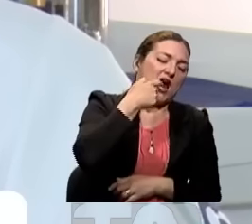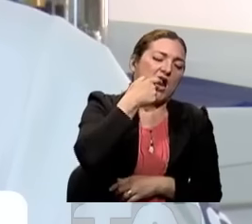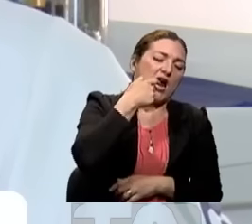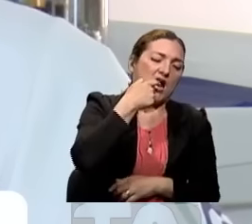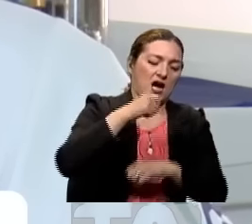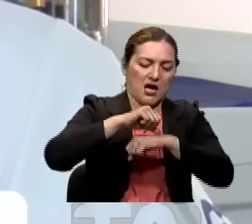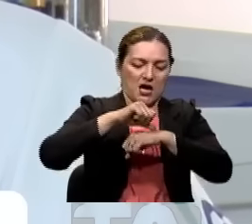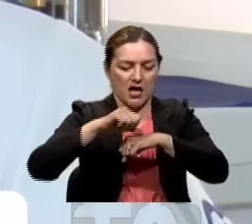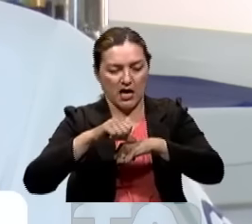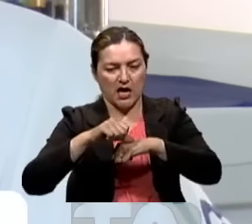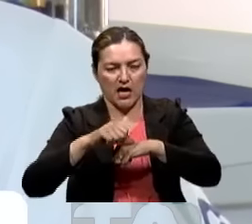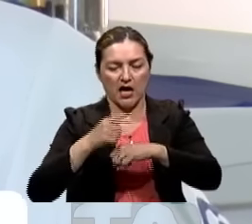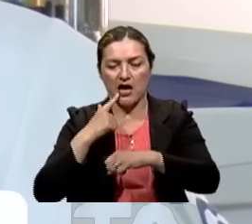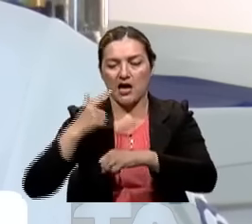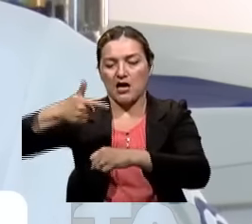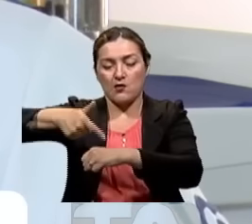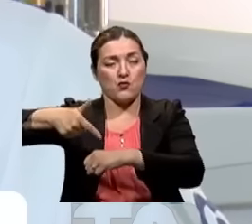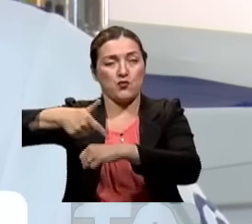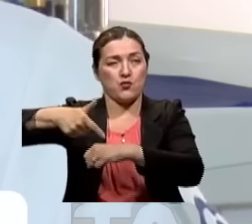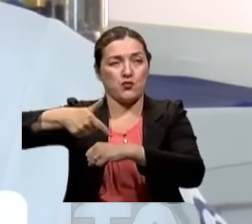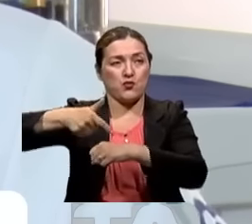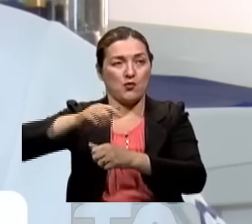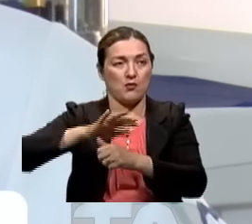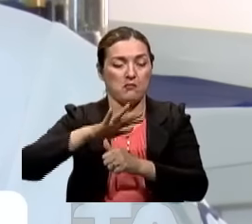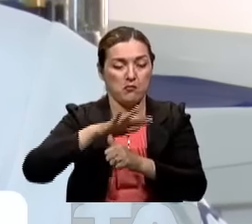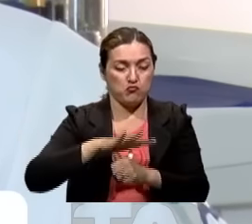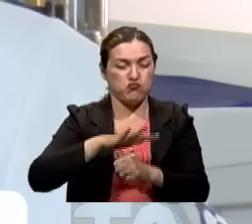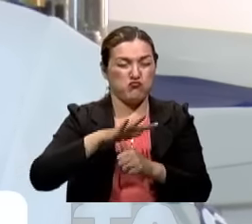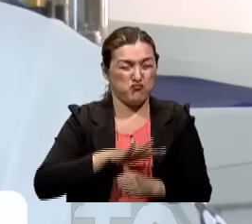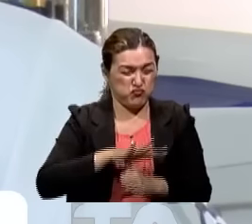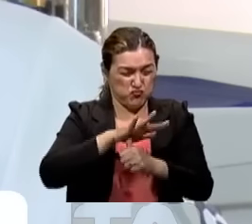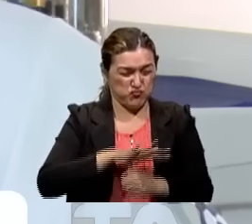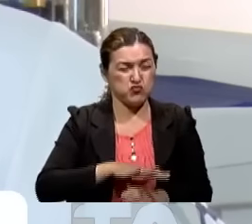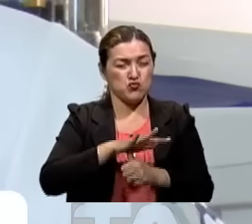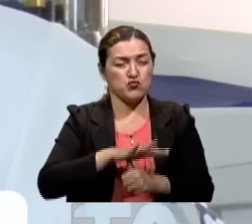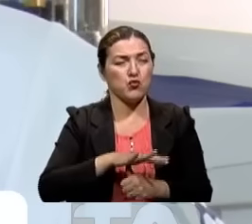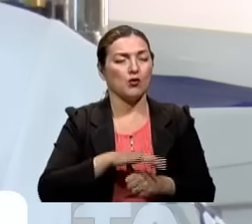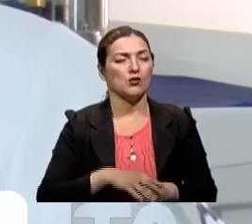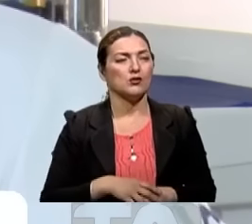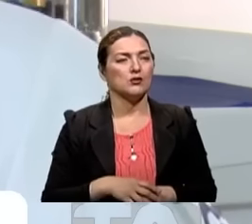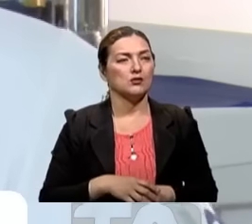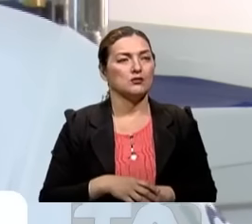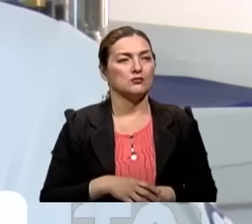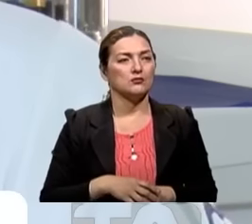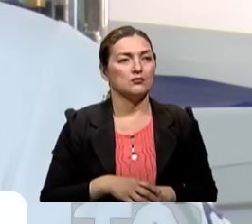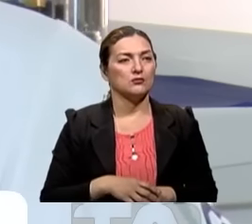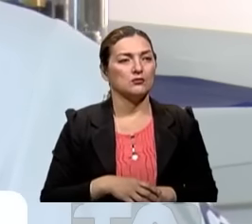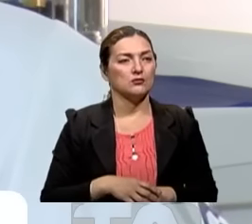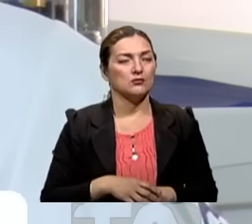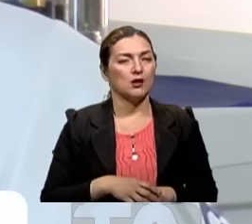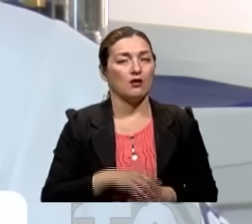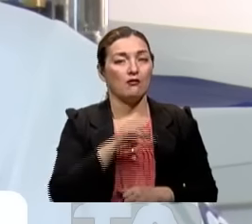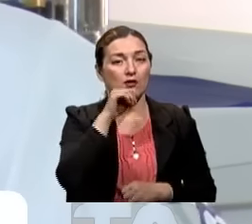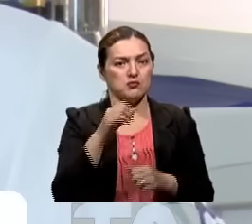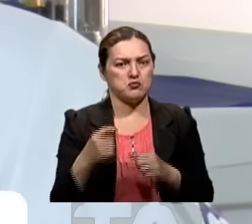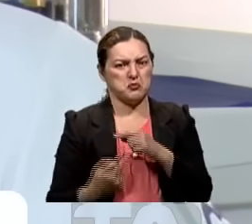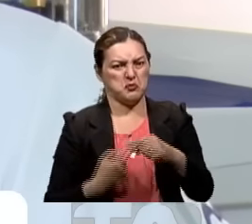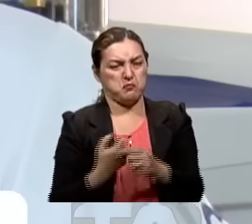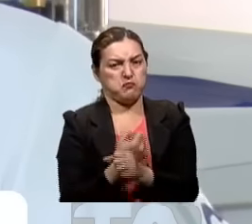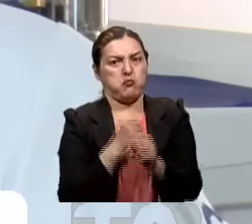cirugía tuvo tanta la presión que emite el compresor, que es el que da el aire para todos los equipos, que casi se funde y casi explota